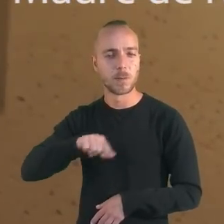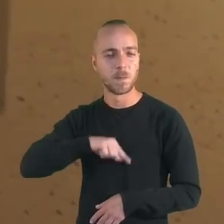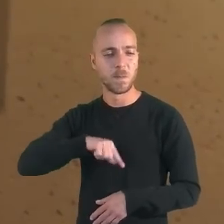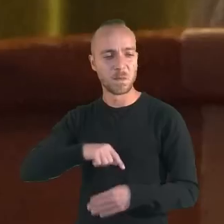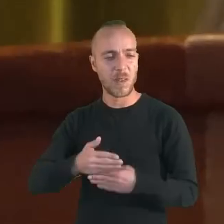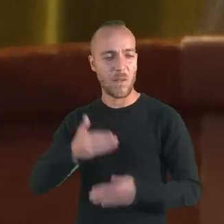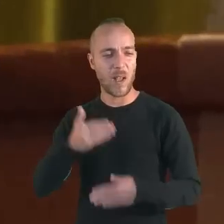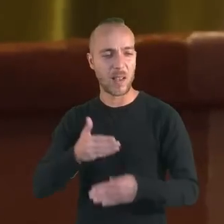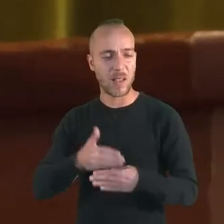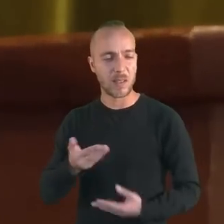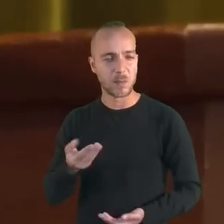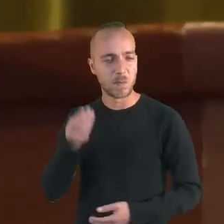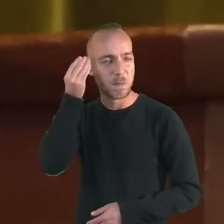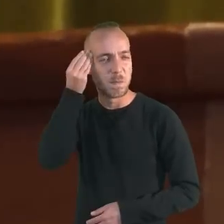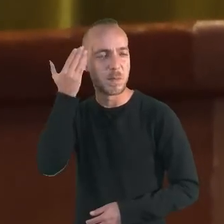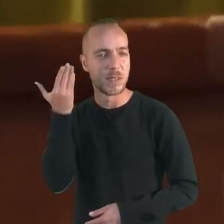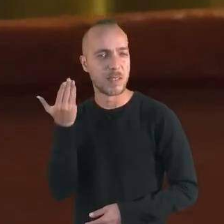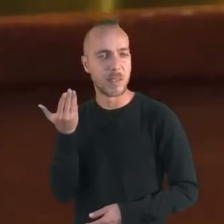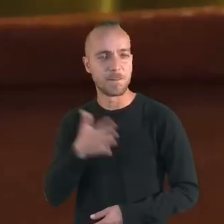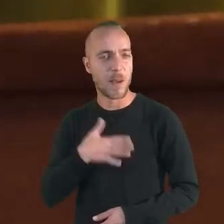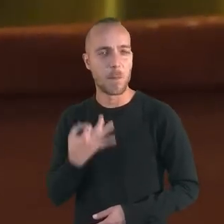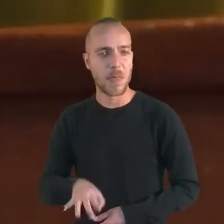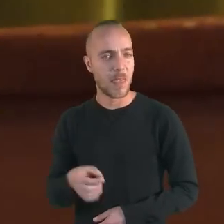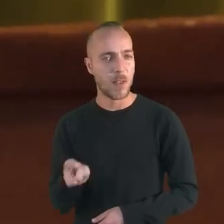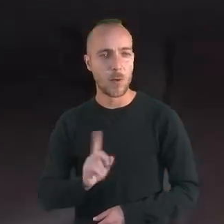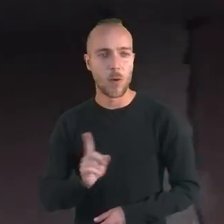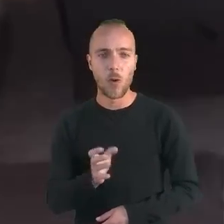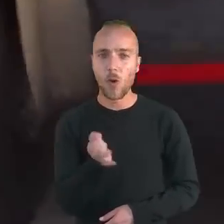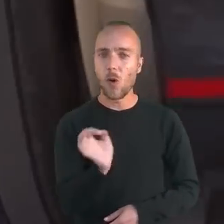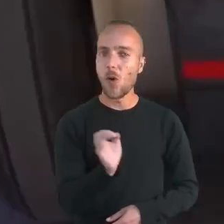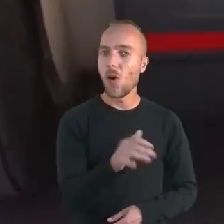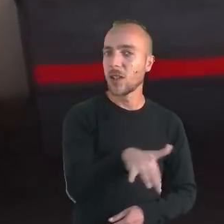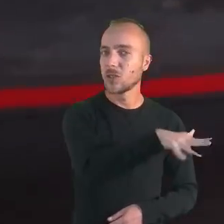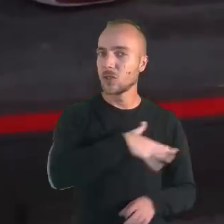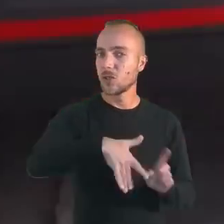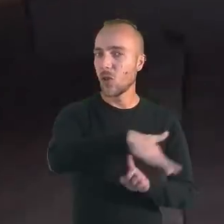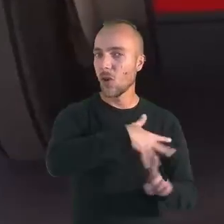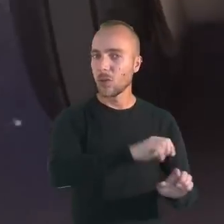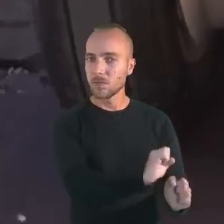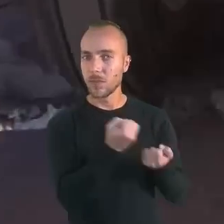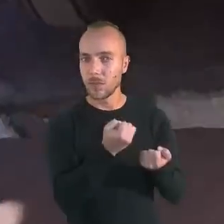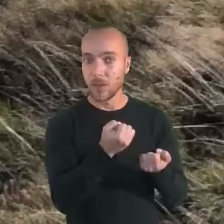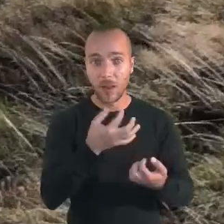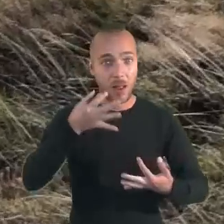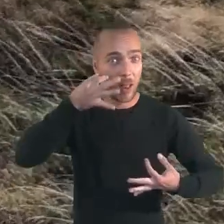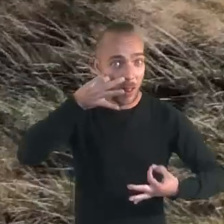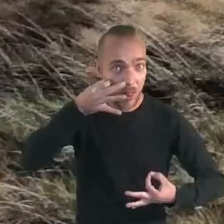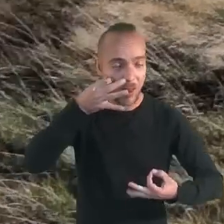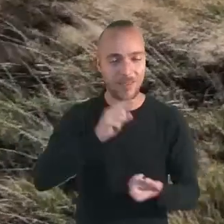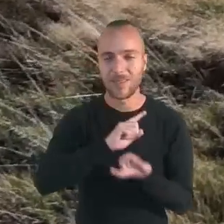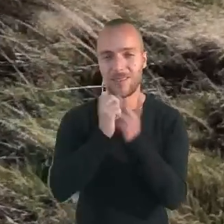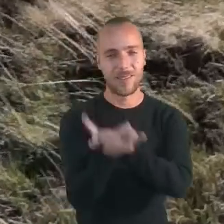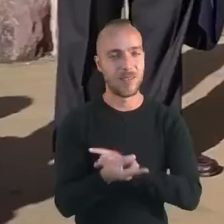más frenados porque cuenten con que a lo mejor no van a ser capaces, a lo mejor van a encontrar un entorno algo